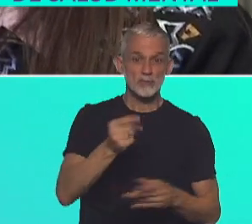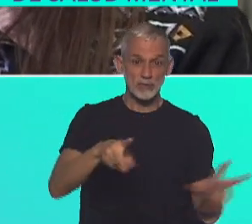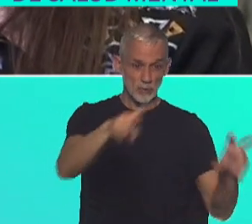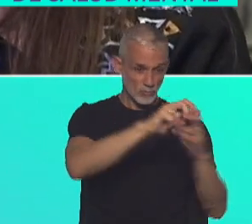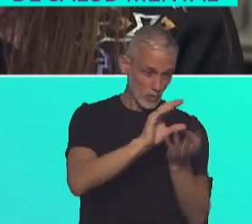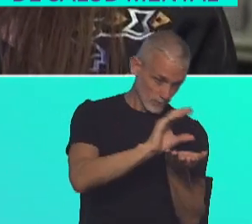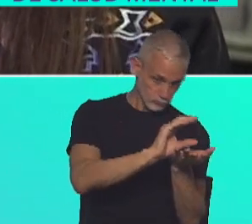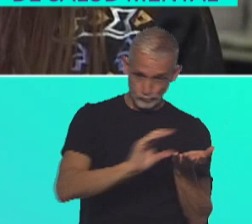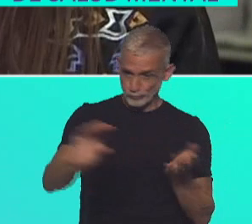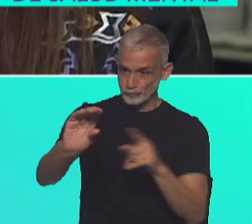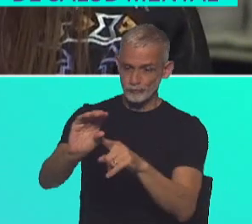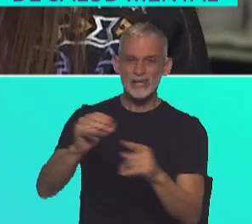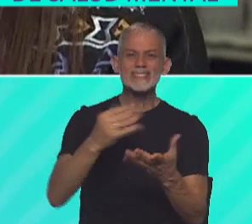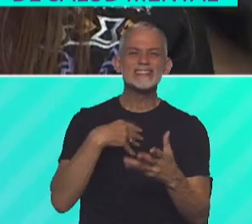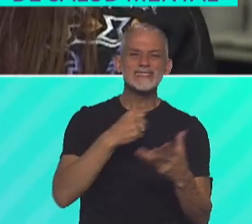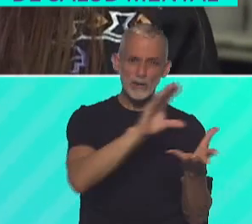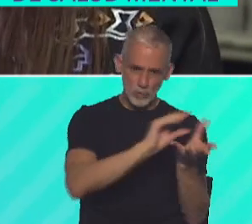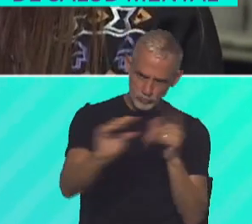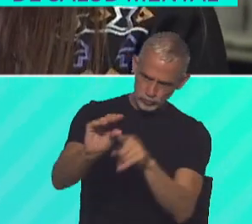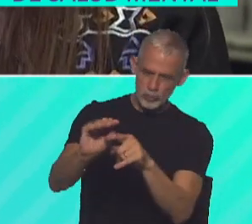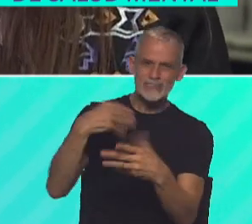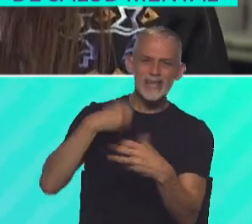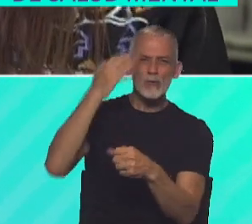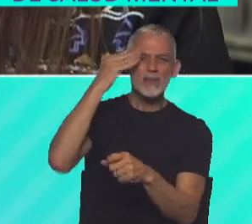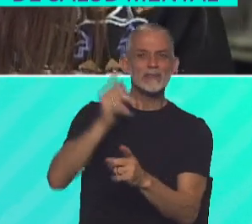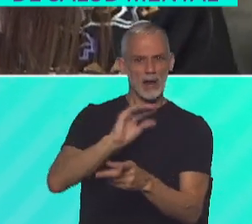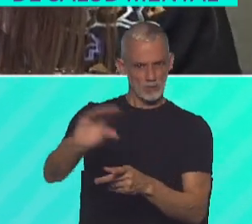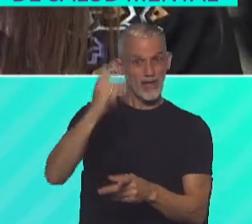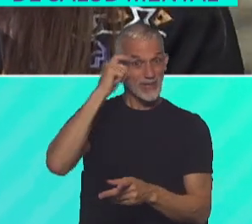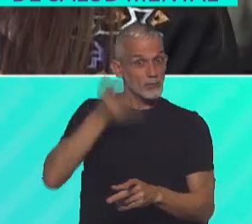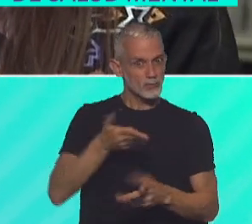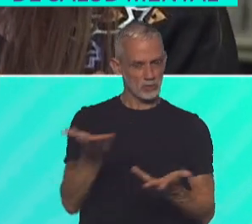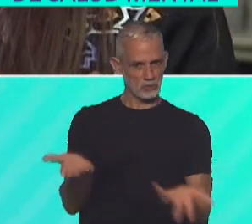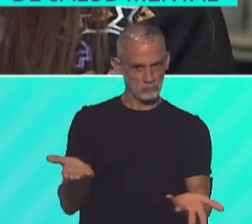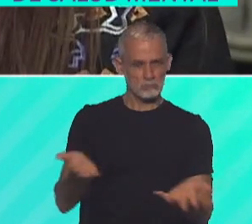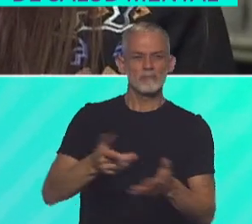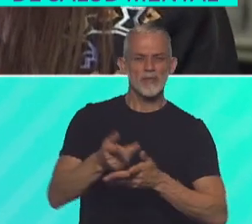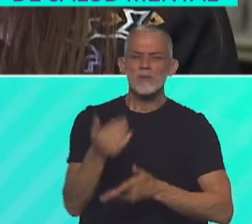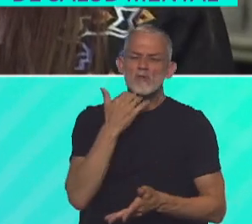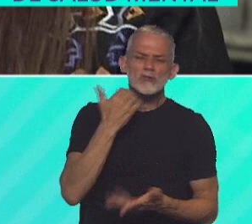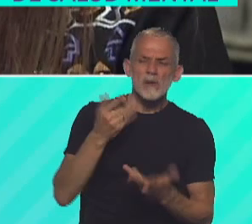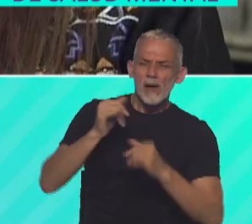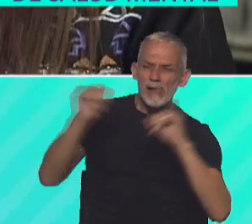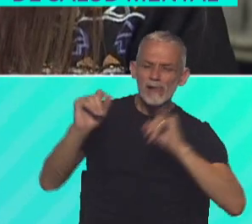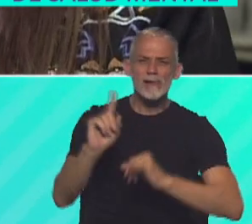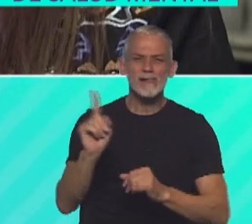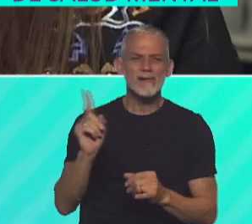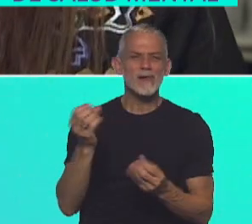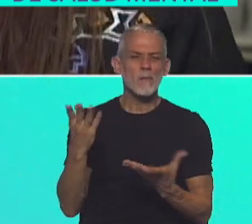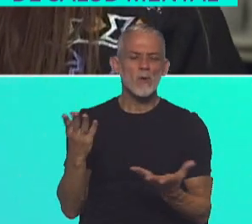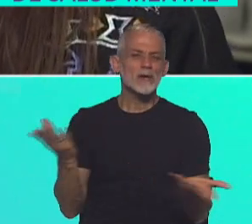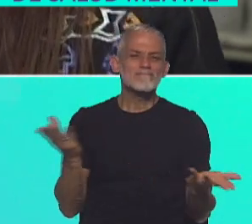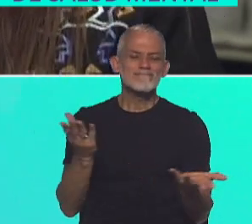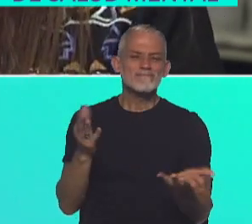del presupuesto de salud esté destinado a las políticas de salud mental. Y por otro lado, no se sabe tanto porque no